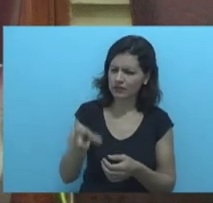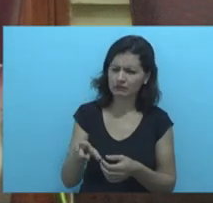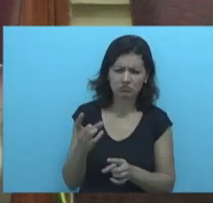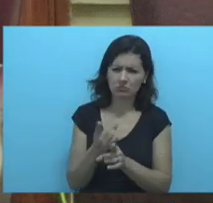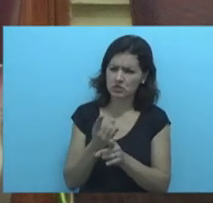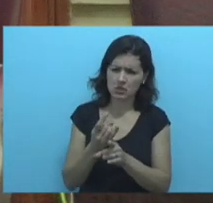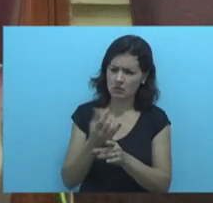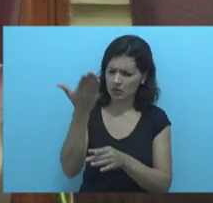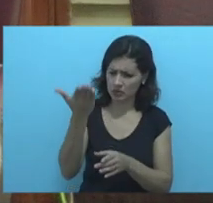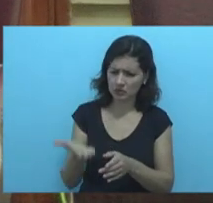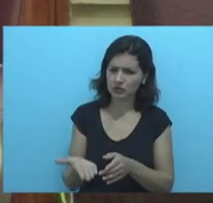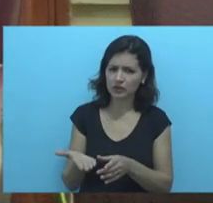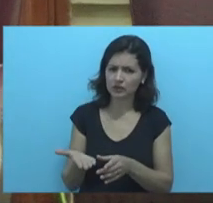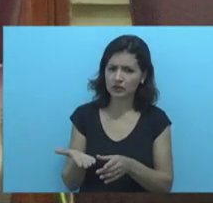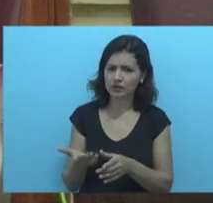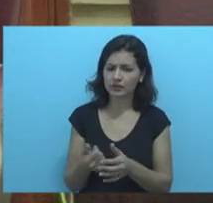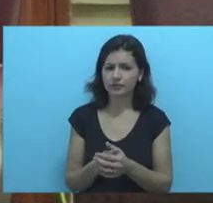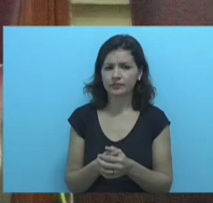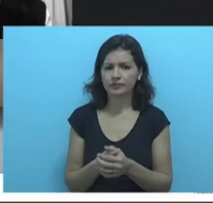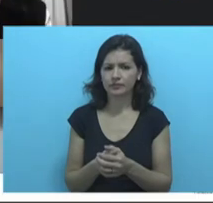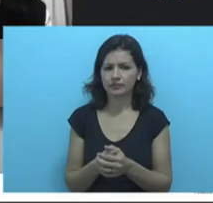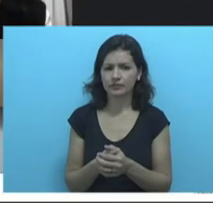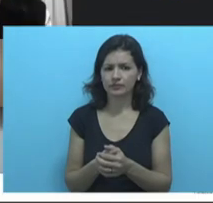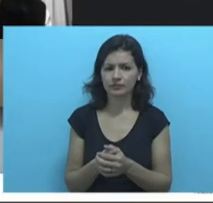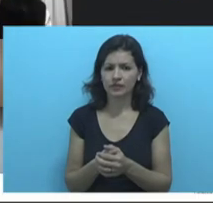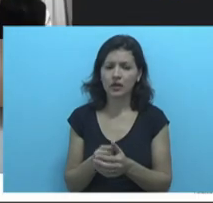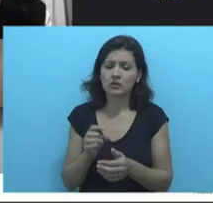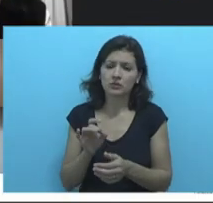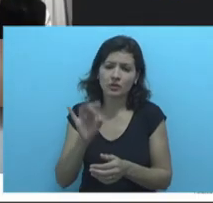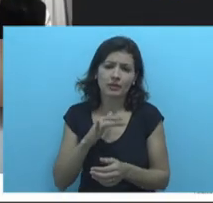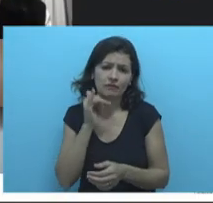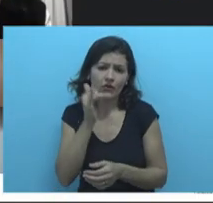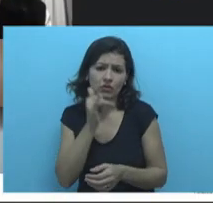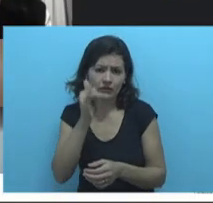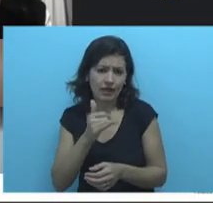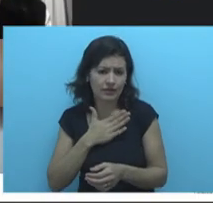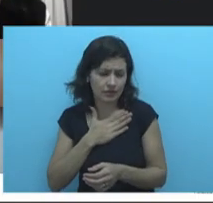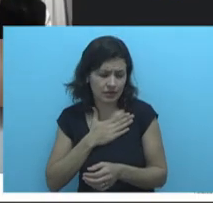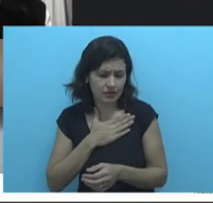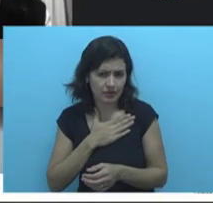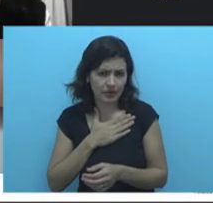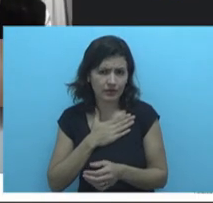permanentemente. Y voy a dar mi experiencia personal.